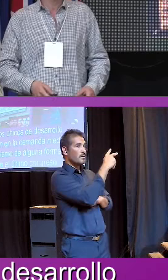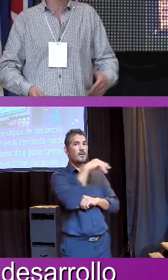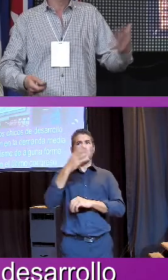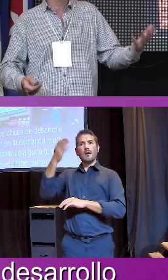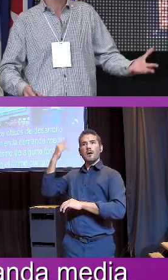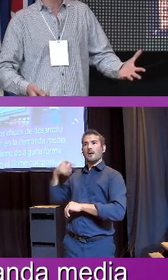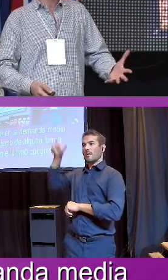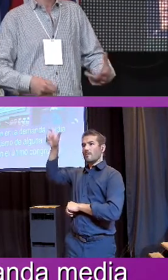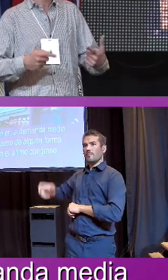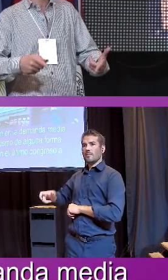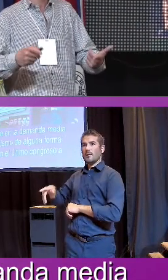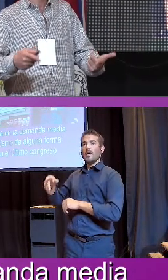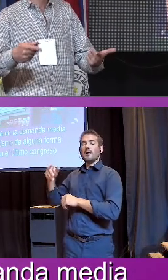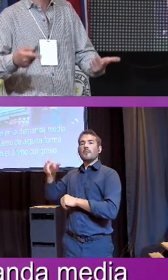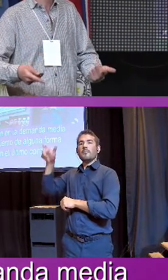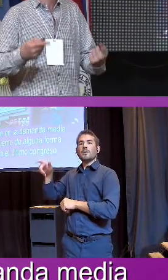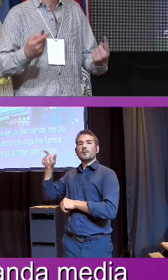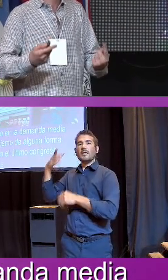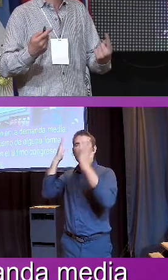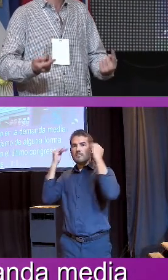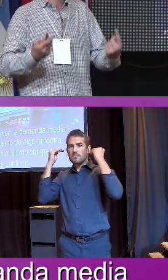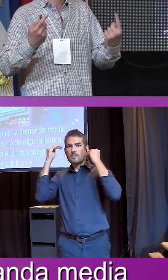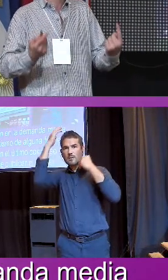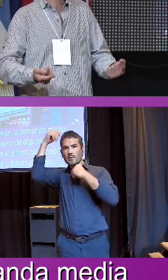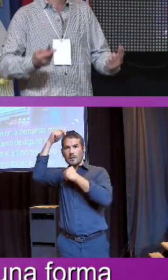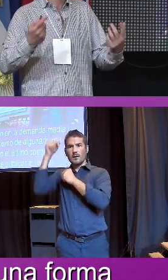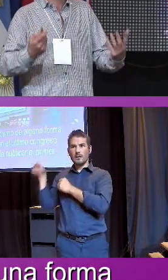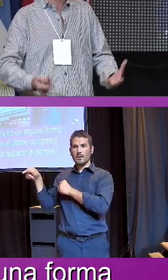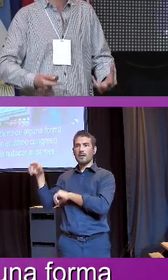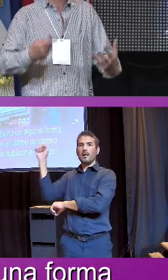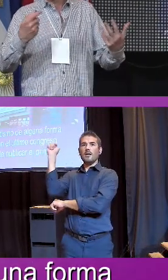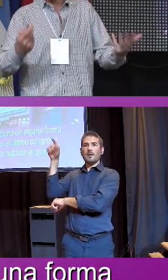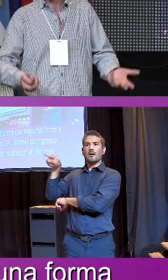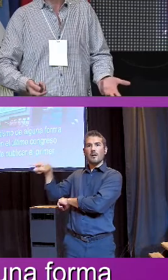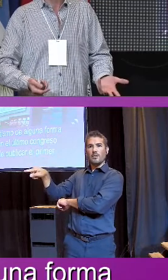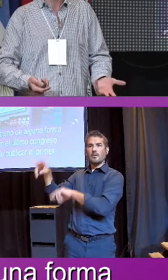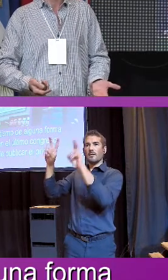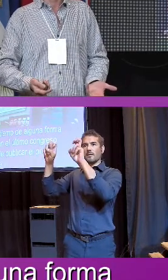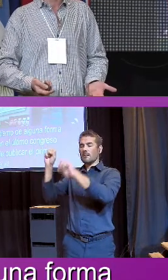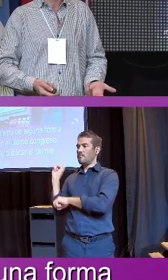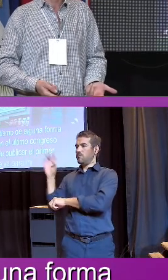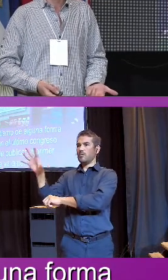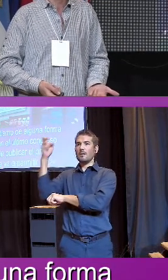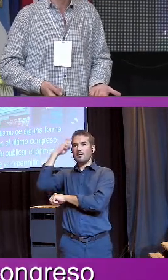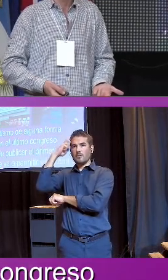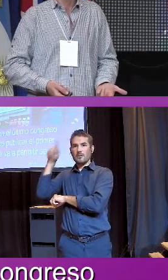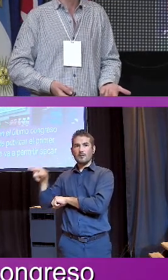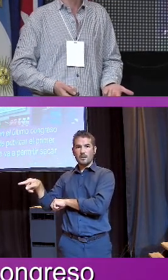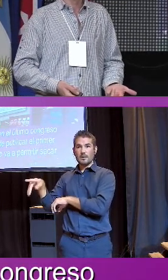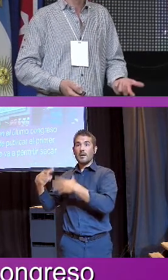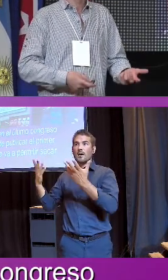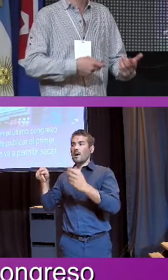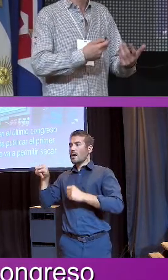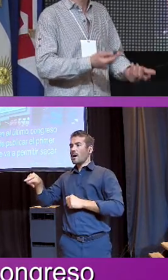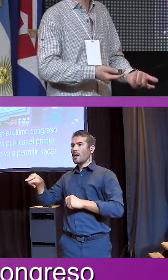Adi Aran, que es el israelí que está a punto de publicar el primer estudio doble ciego, bien hecho, que va a permitir sacar conclusiones sobre autismo